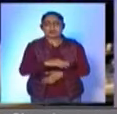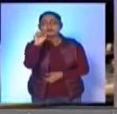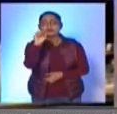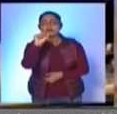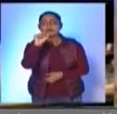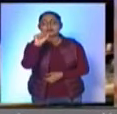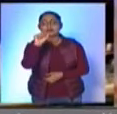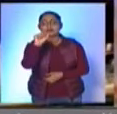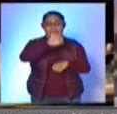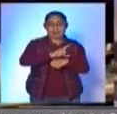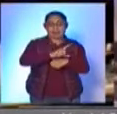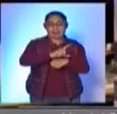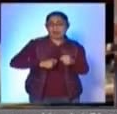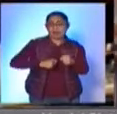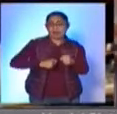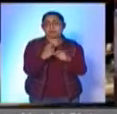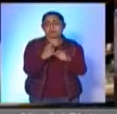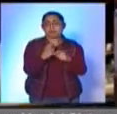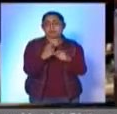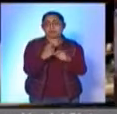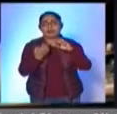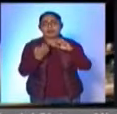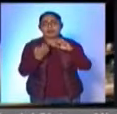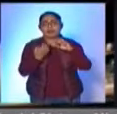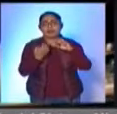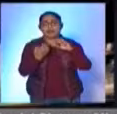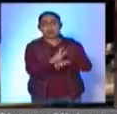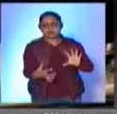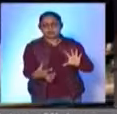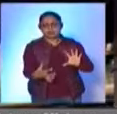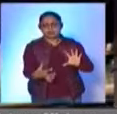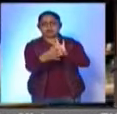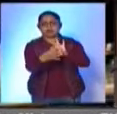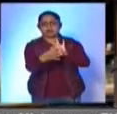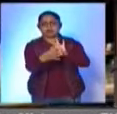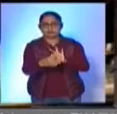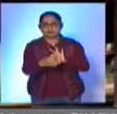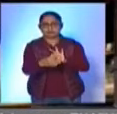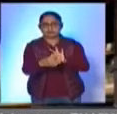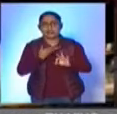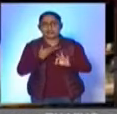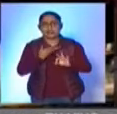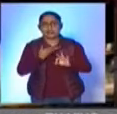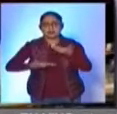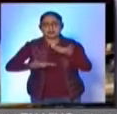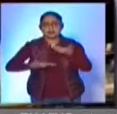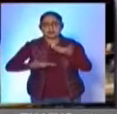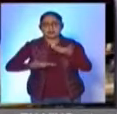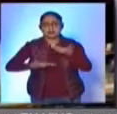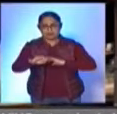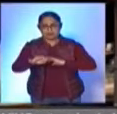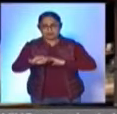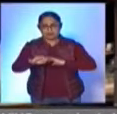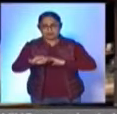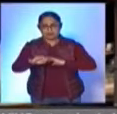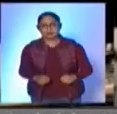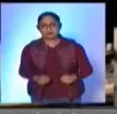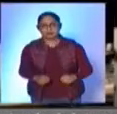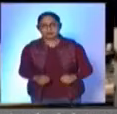365 días del año y ofrece cobertura estatal con vinculación al Servicio Nacional del Empleo. SM Noticias.